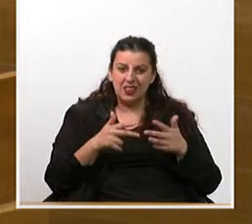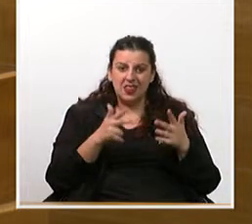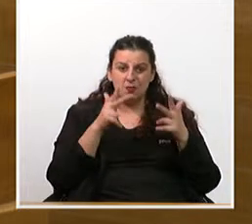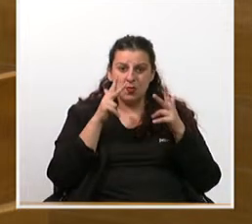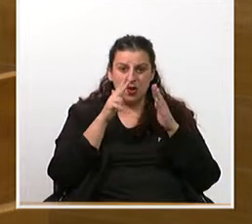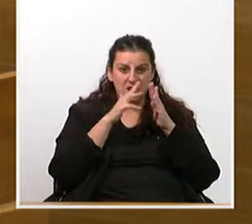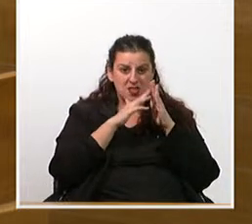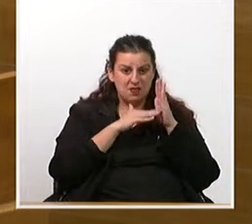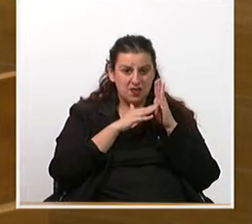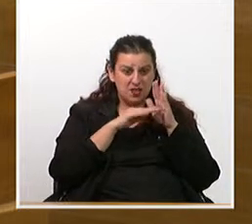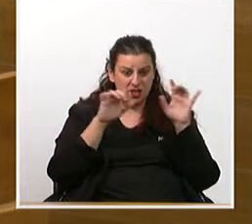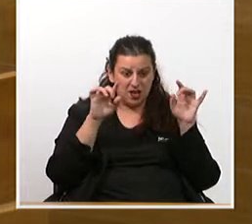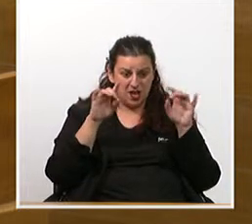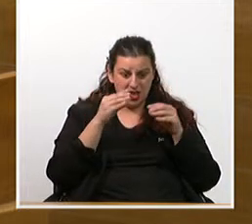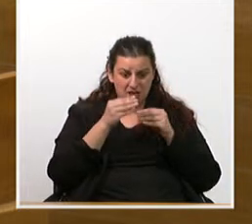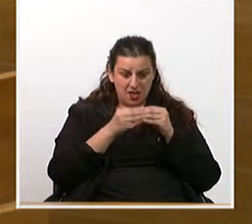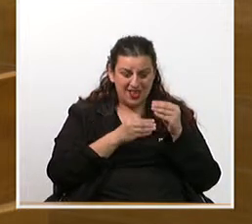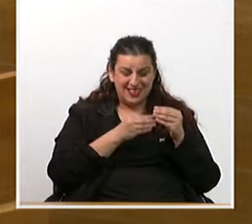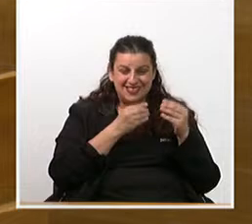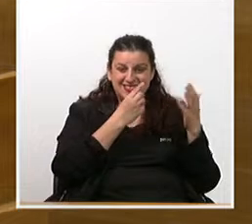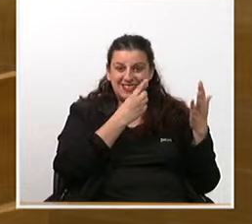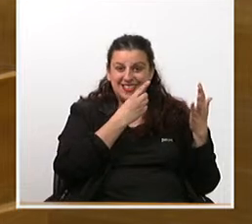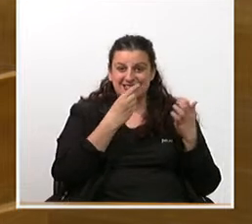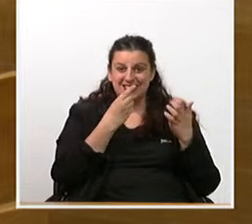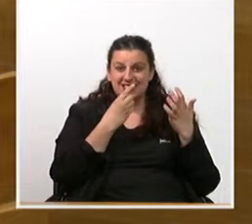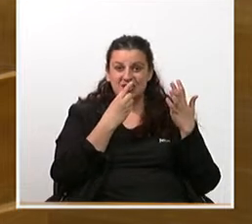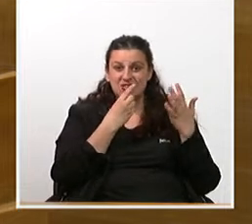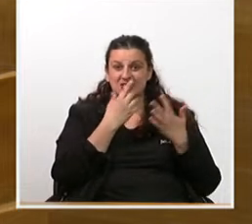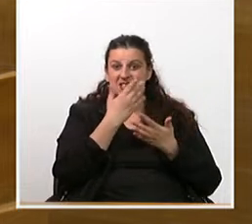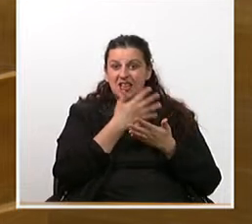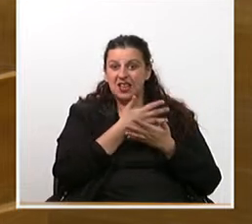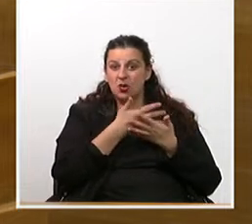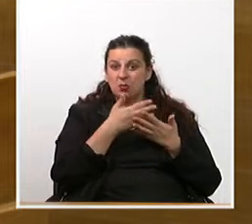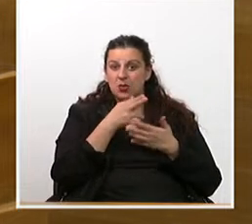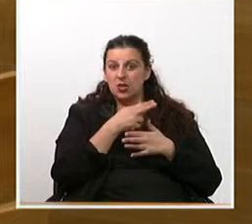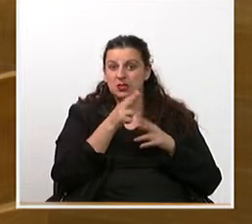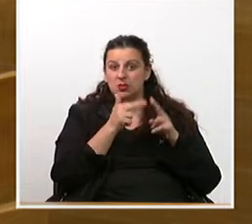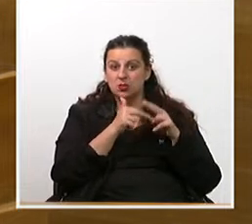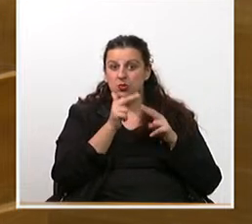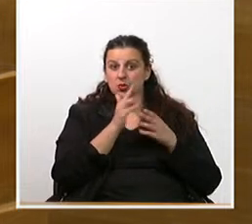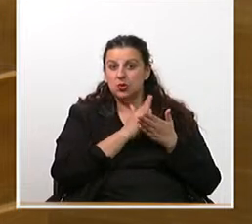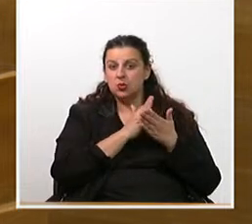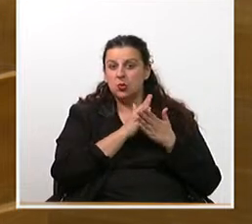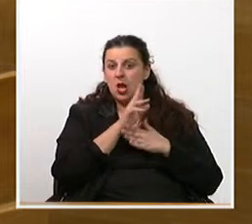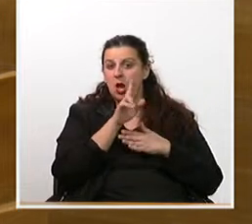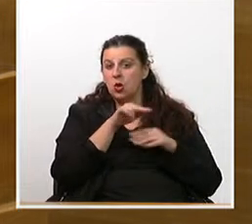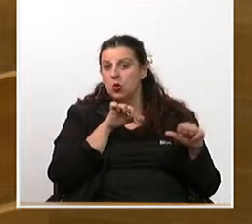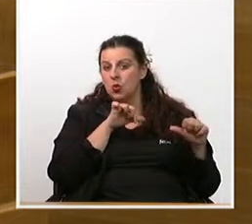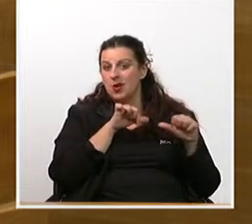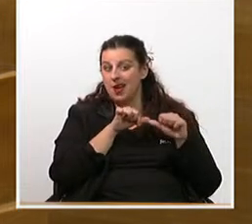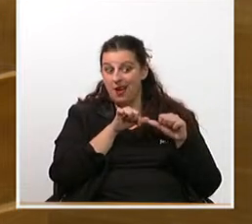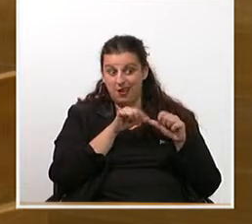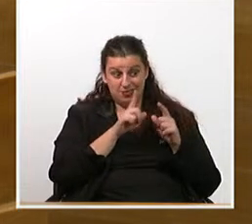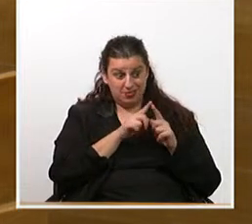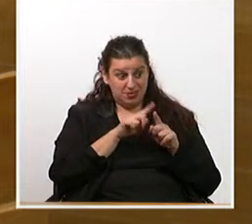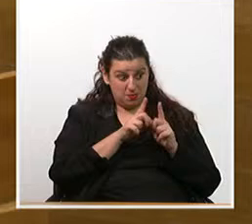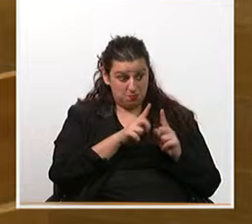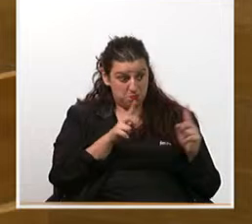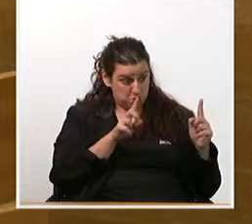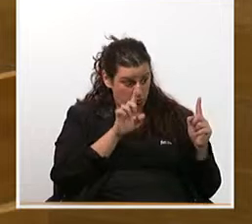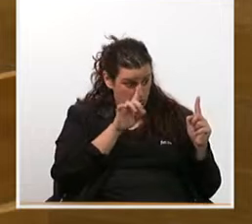valenciana ex5 m deos en construcción de eses en per de